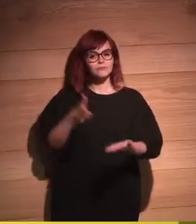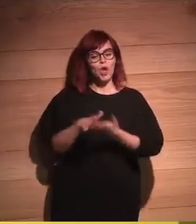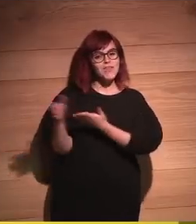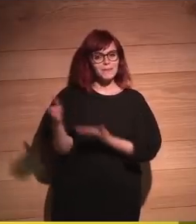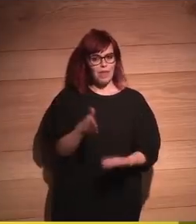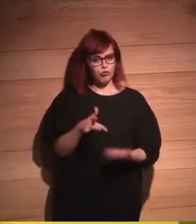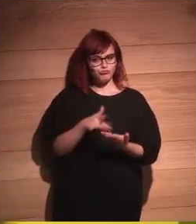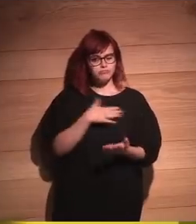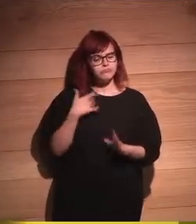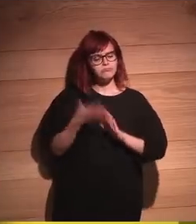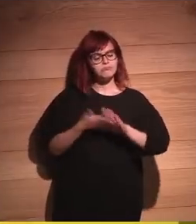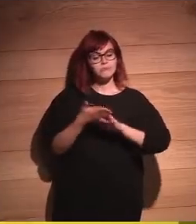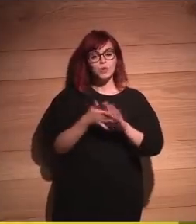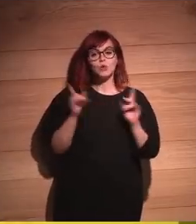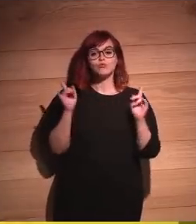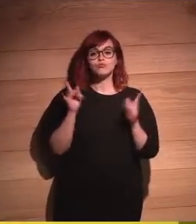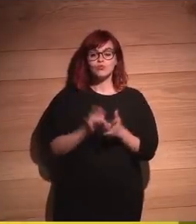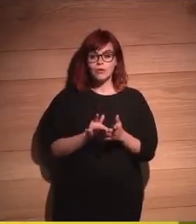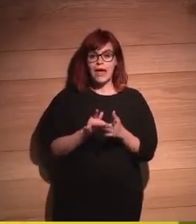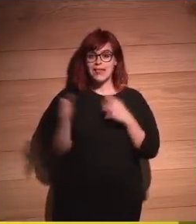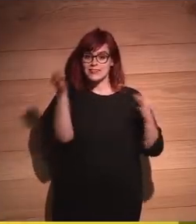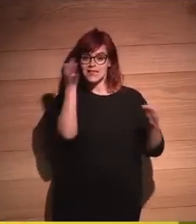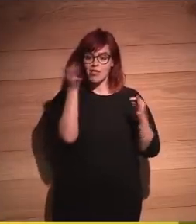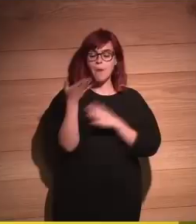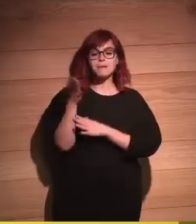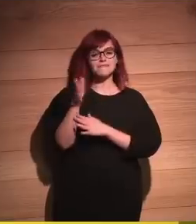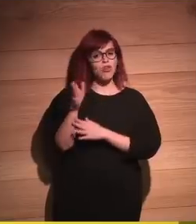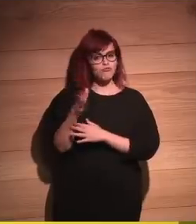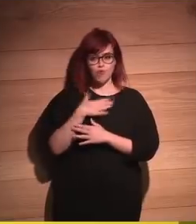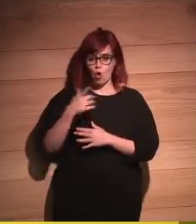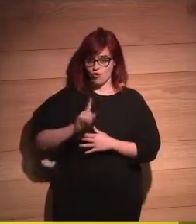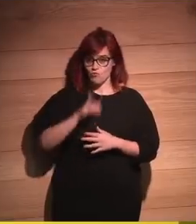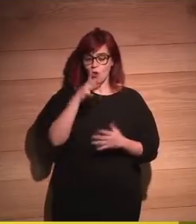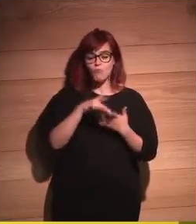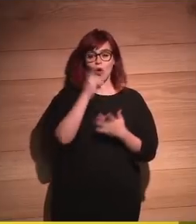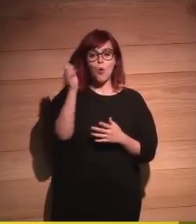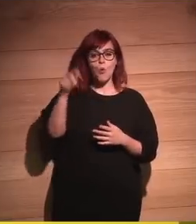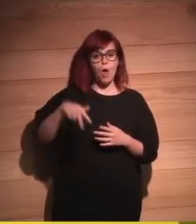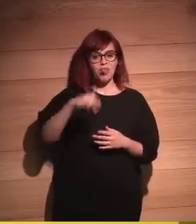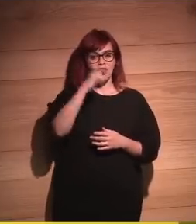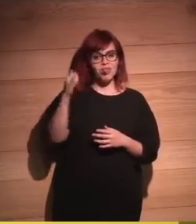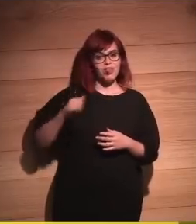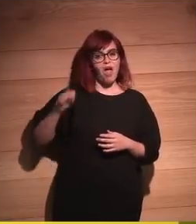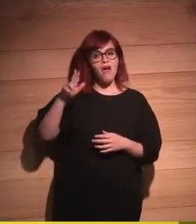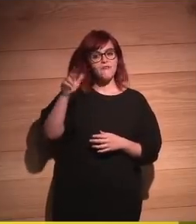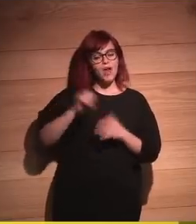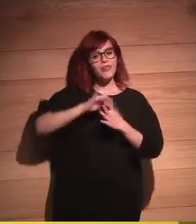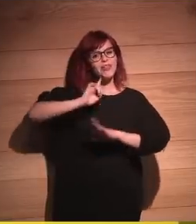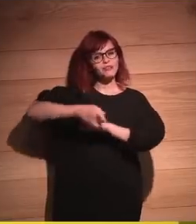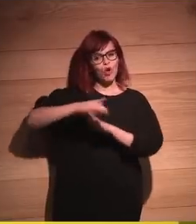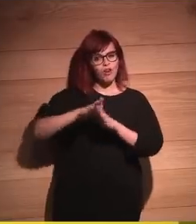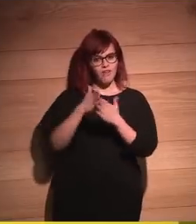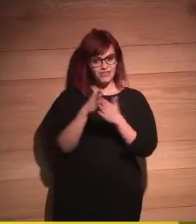nuestros invitados. No voy a entrar en los detalles de la presentación porque va a ser Juan Zafra, el director de la revista, el